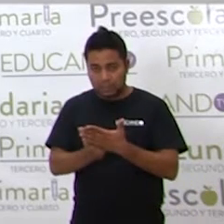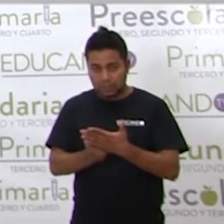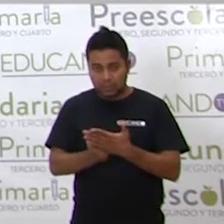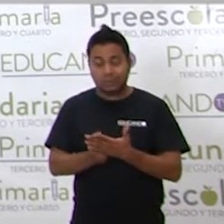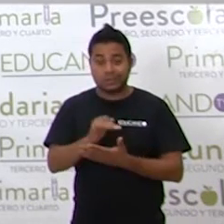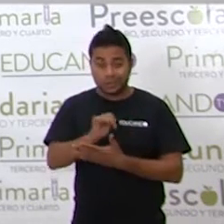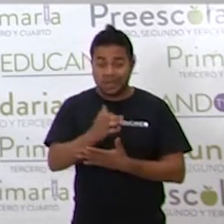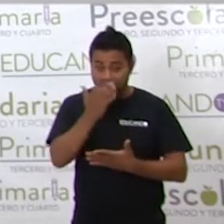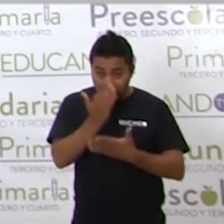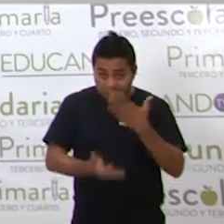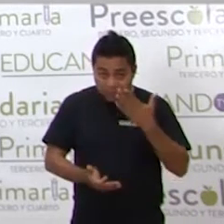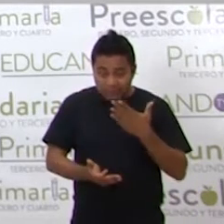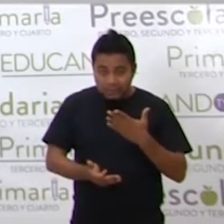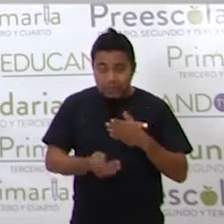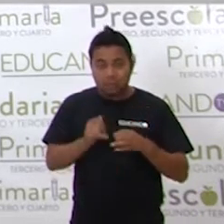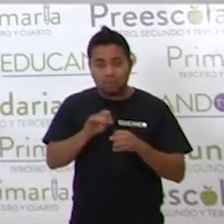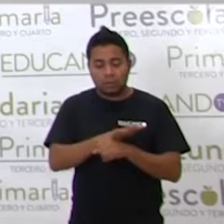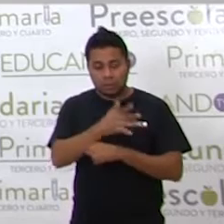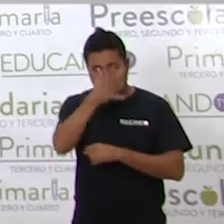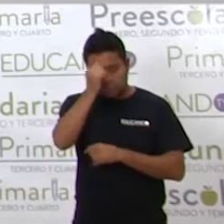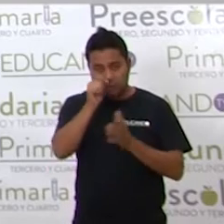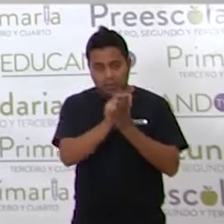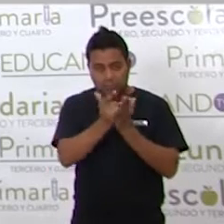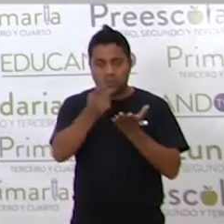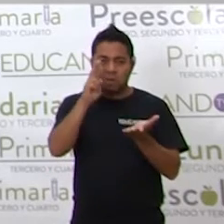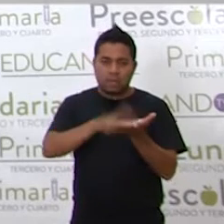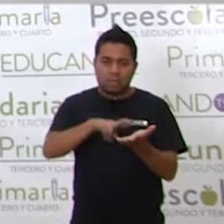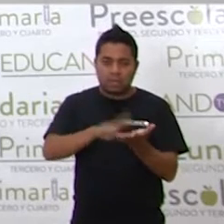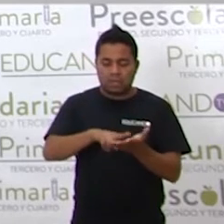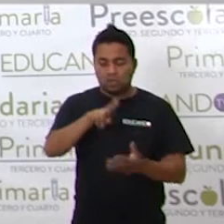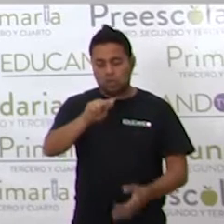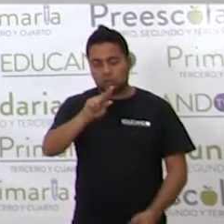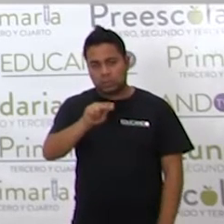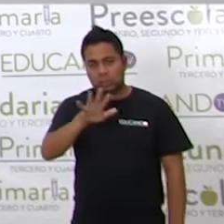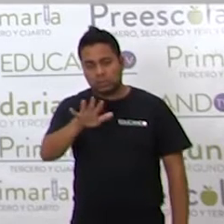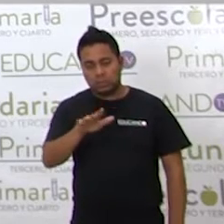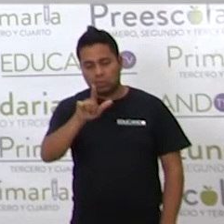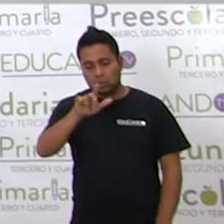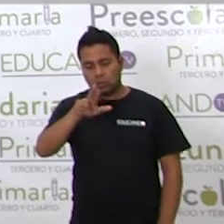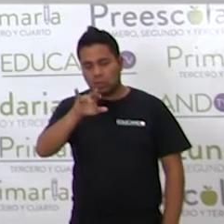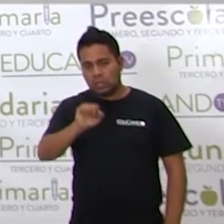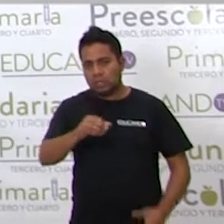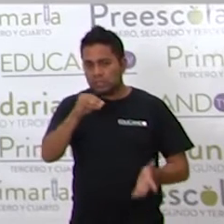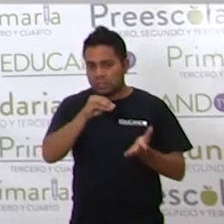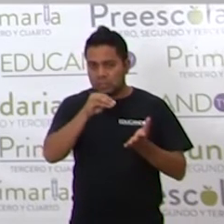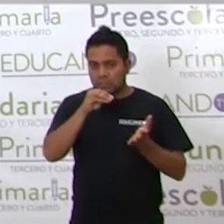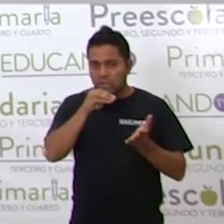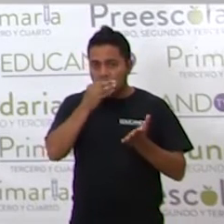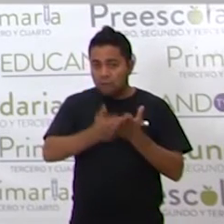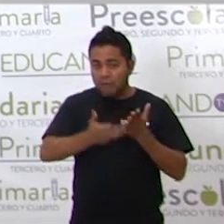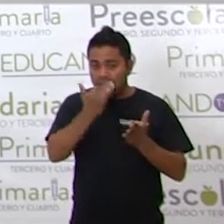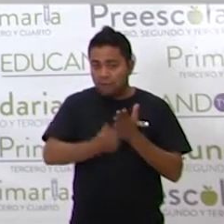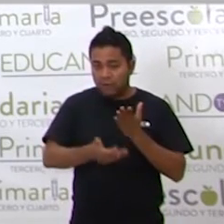Sí, todavía nos falta porque el libro cuesta 85. A Luis le falta ahorrar mucho todavía, ¿eh?